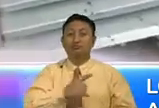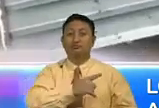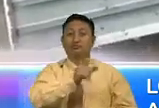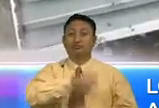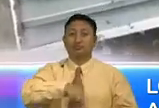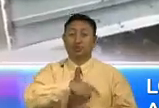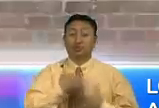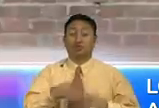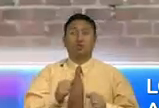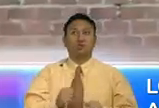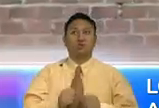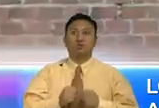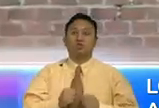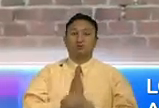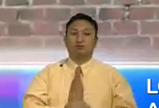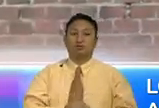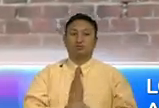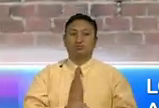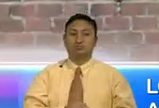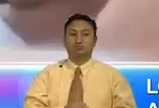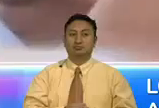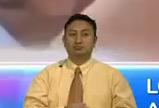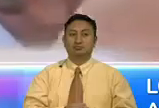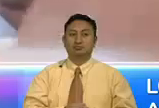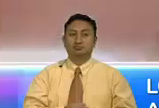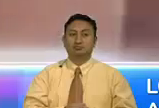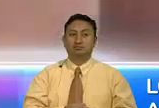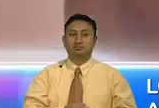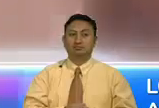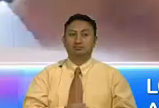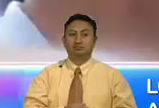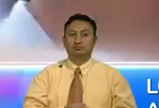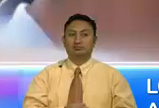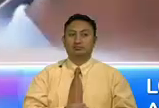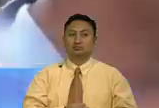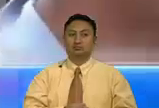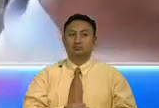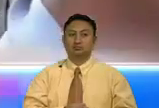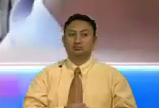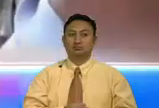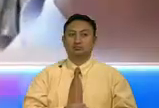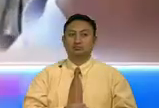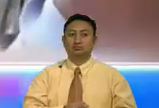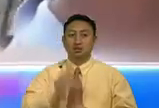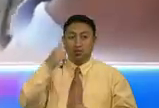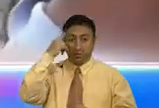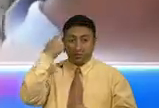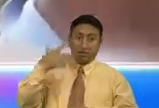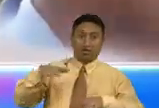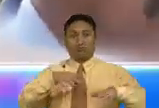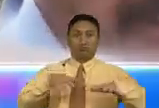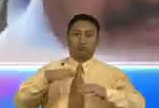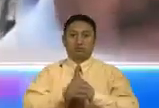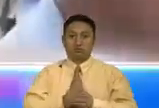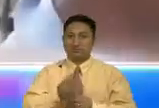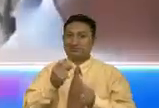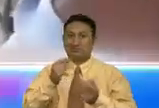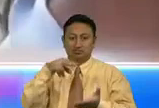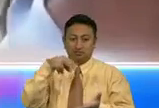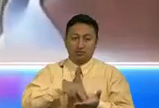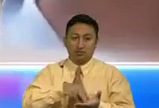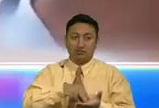gran susto. Según que se vino, pero una que a mí se me imaginó que era como terremoto, que yo me paré rapidito y me